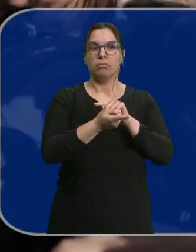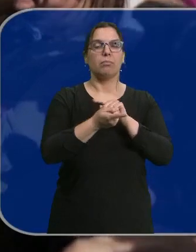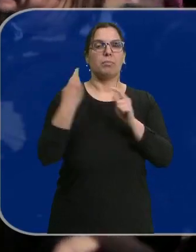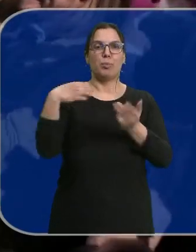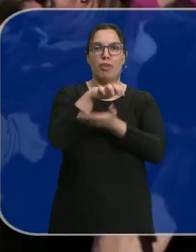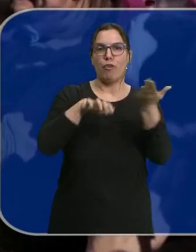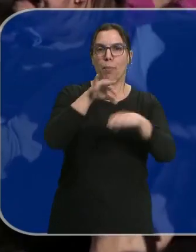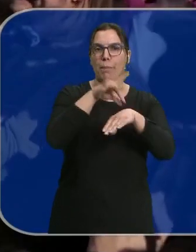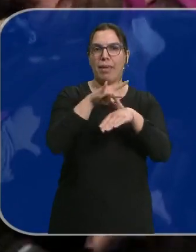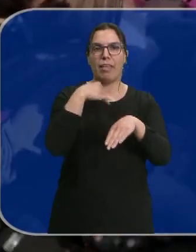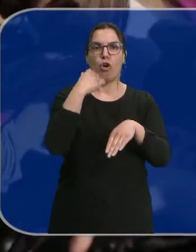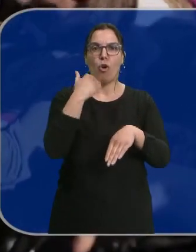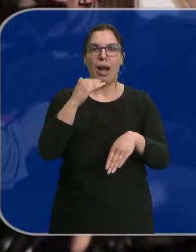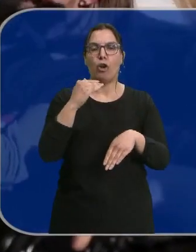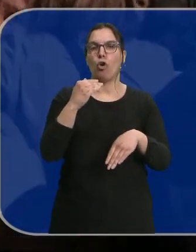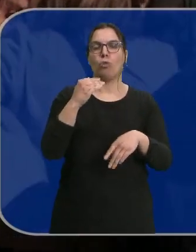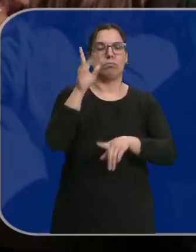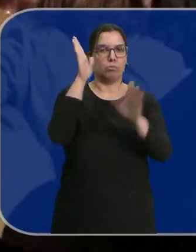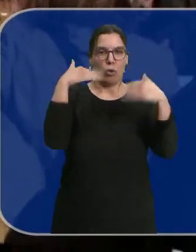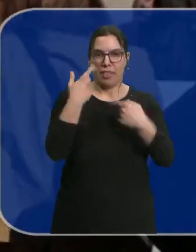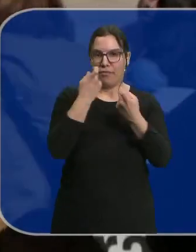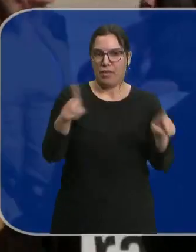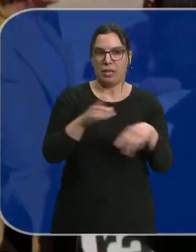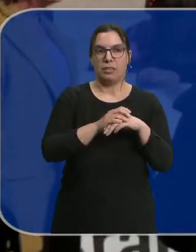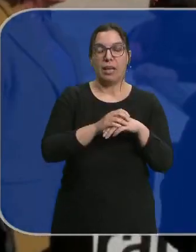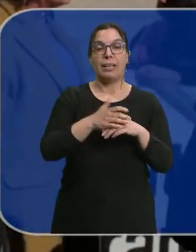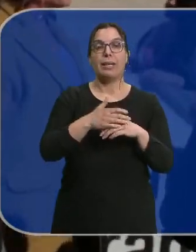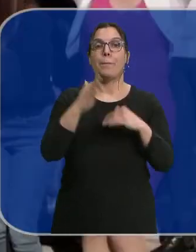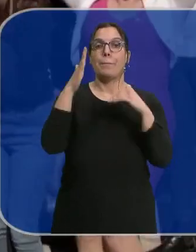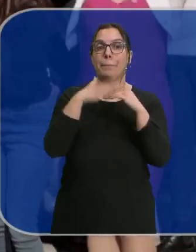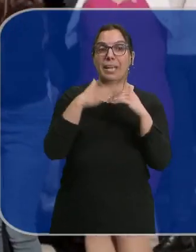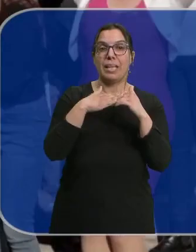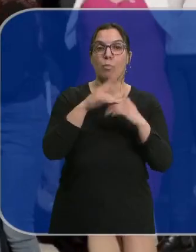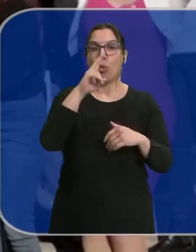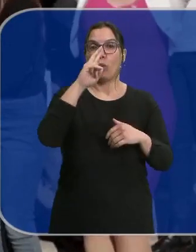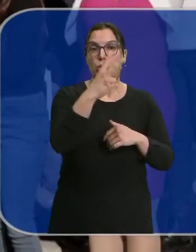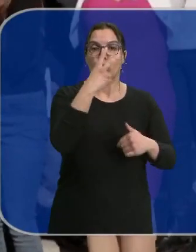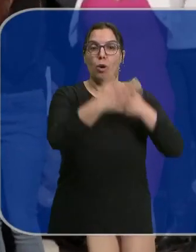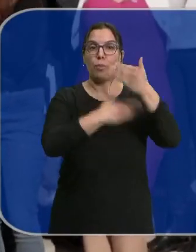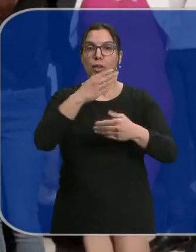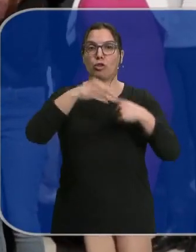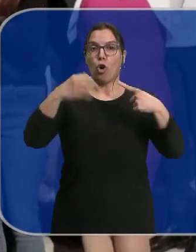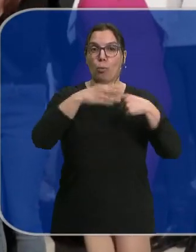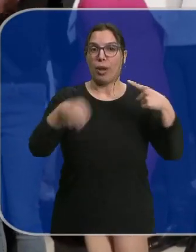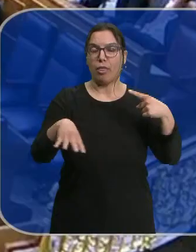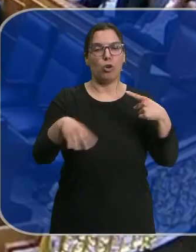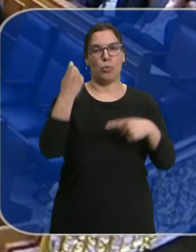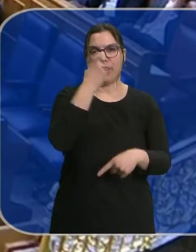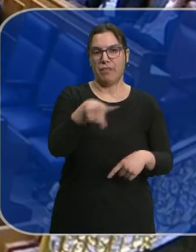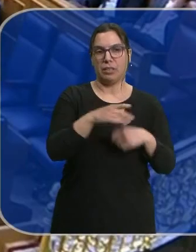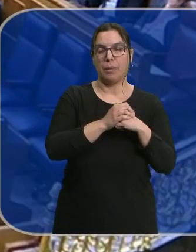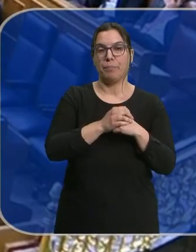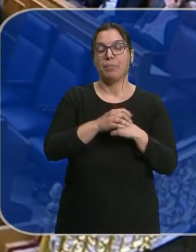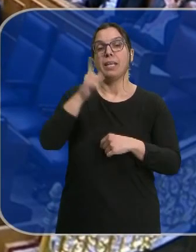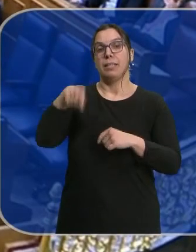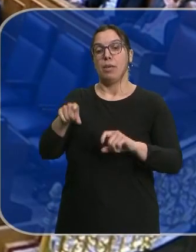de presentar un informe de disforia de género y de haber estado al menos 2 años en un proceso de hormonación. En